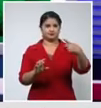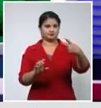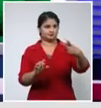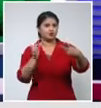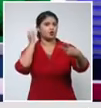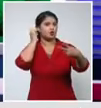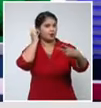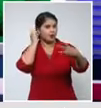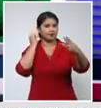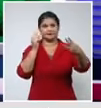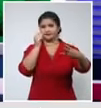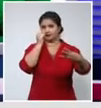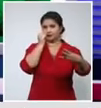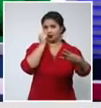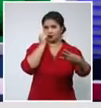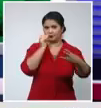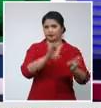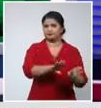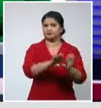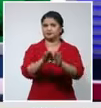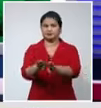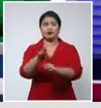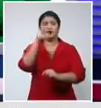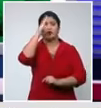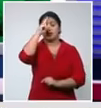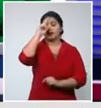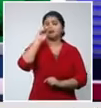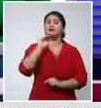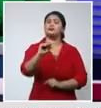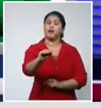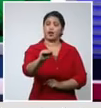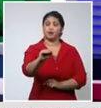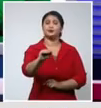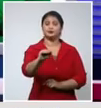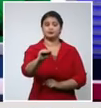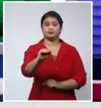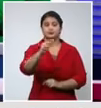Ingresados en nuestros hospitales, centros de atención,